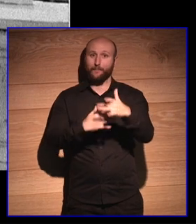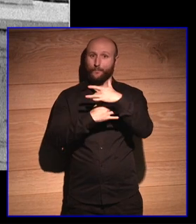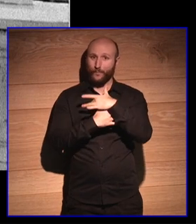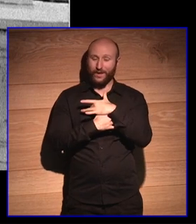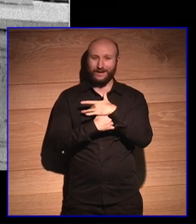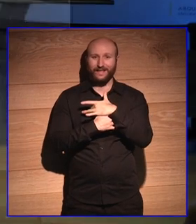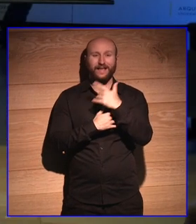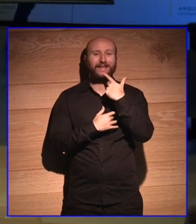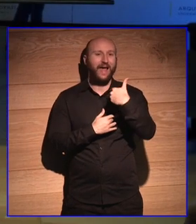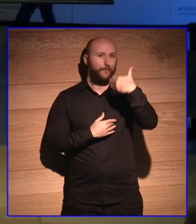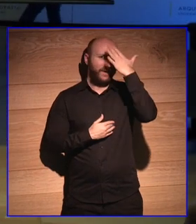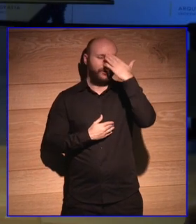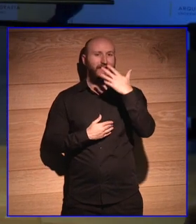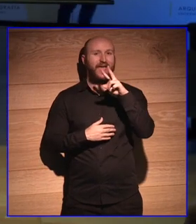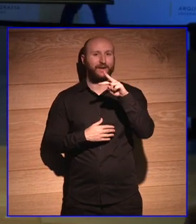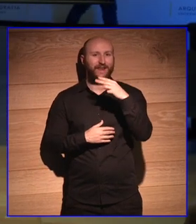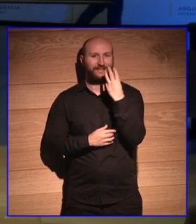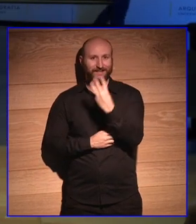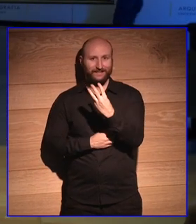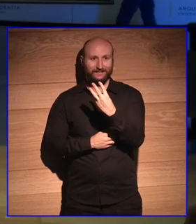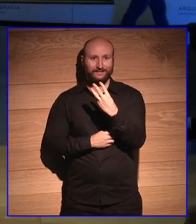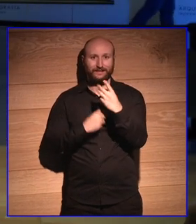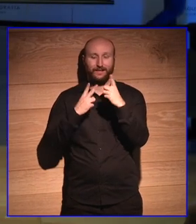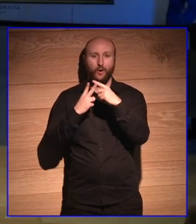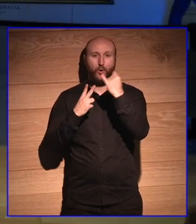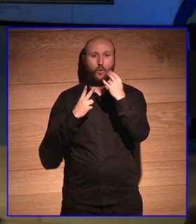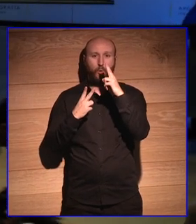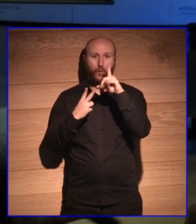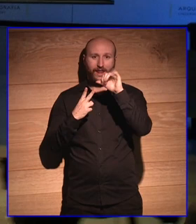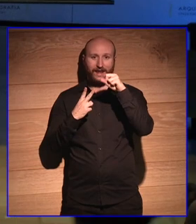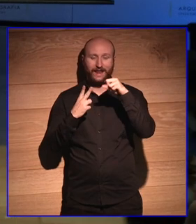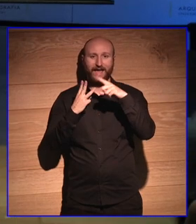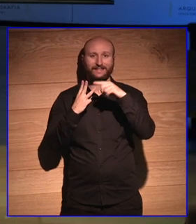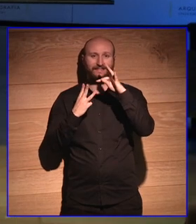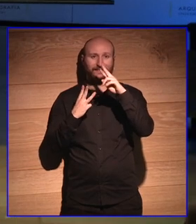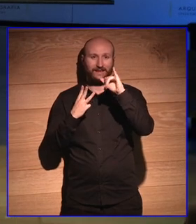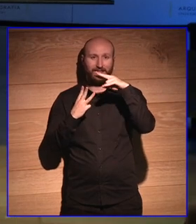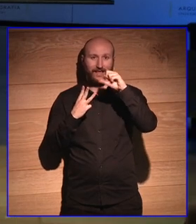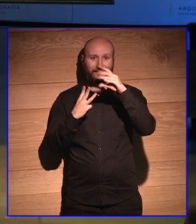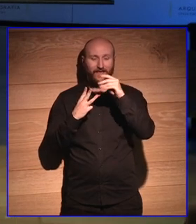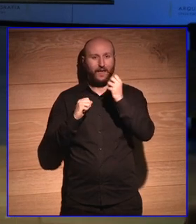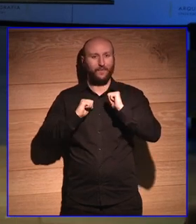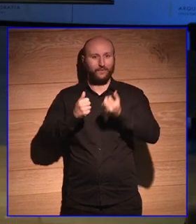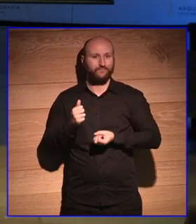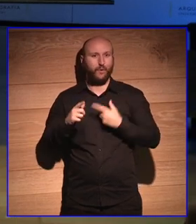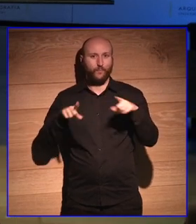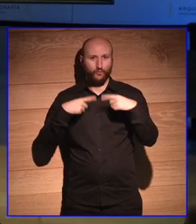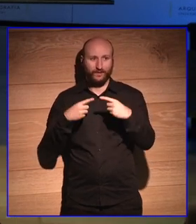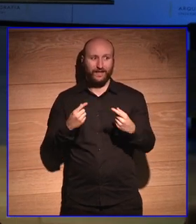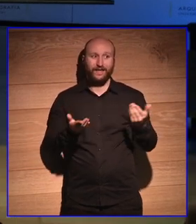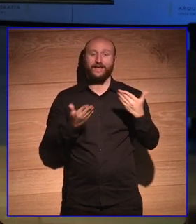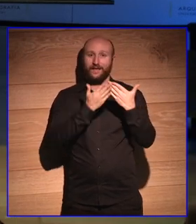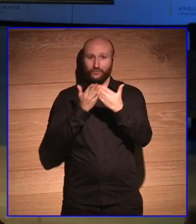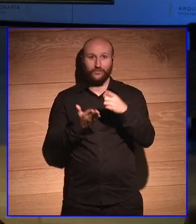mayor de tres hermanas y junto a ellas juliana y trinidad y inició su acercamiento a la música estudiando en esta ciudad